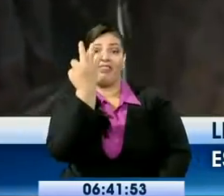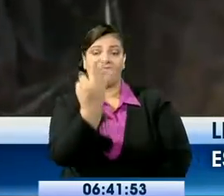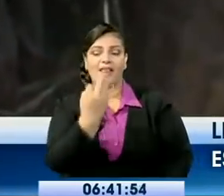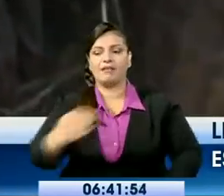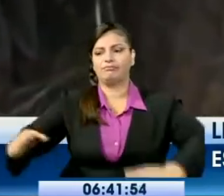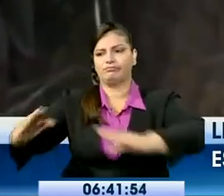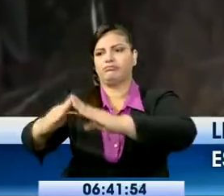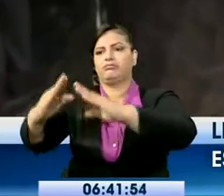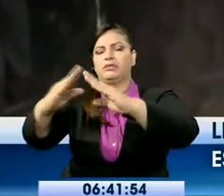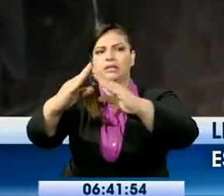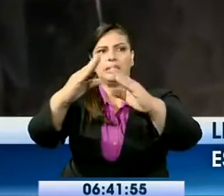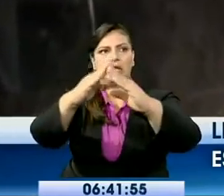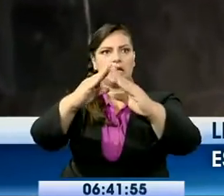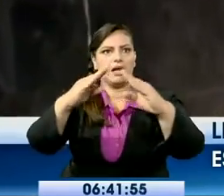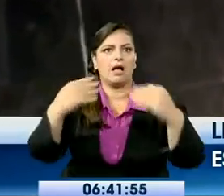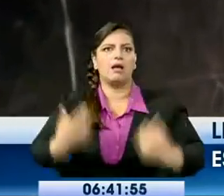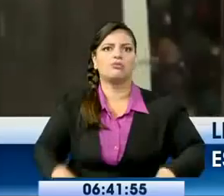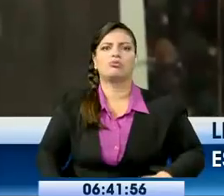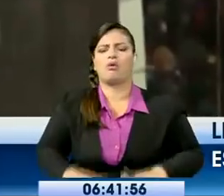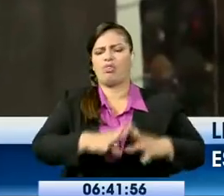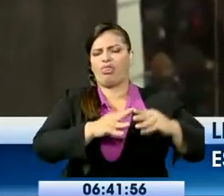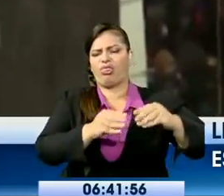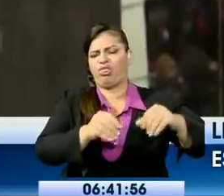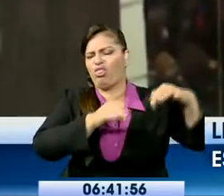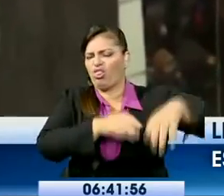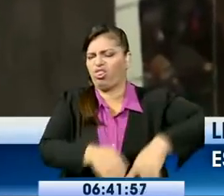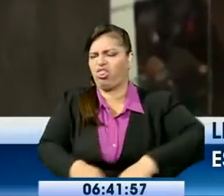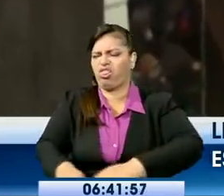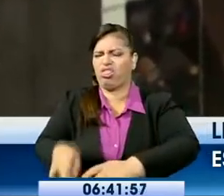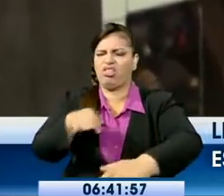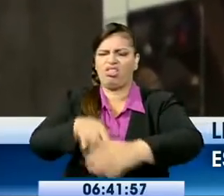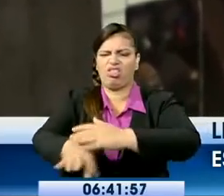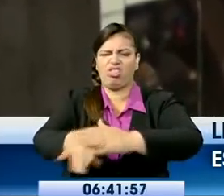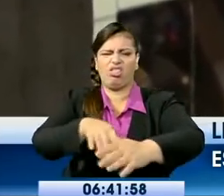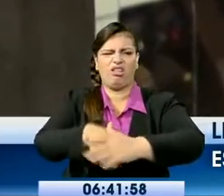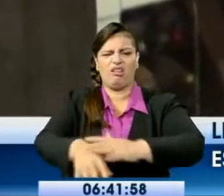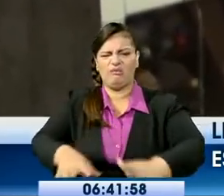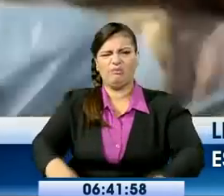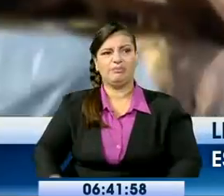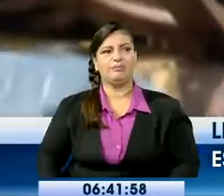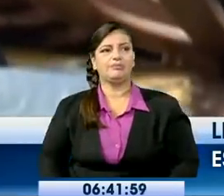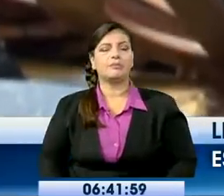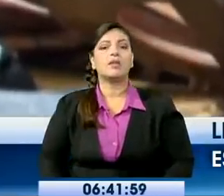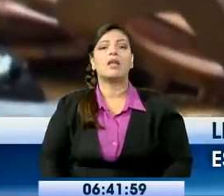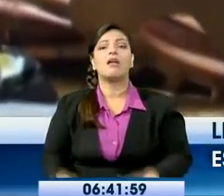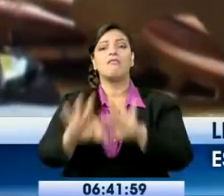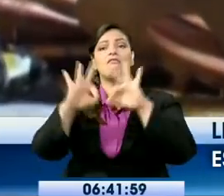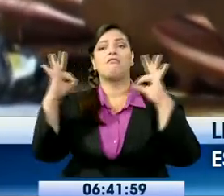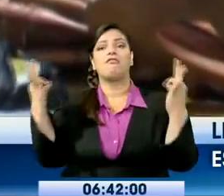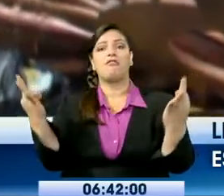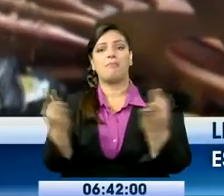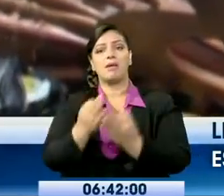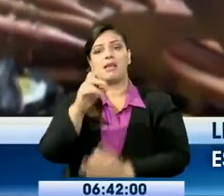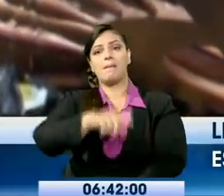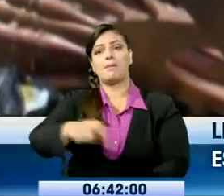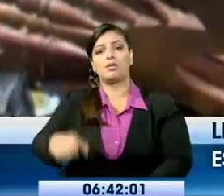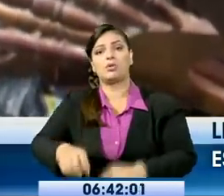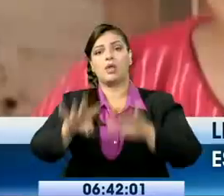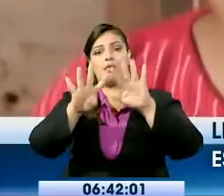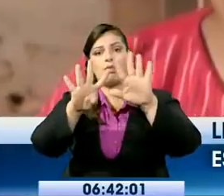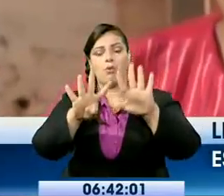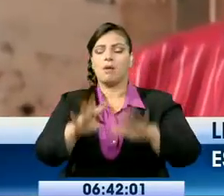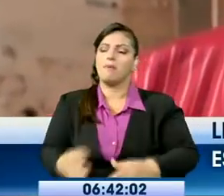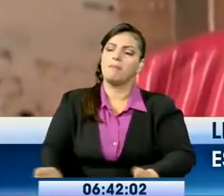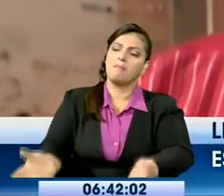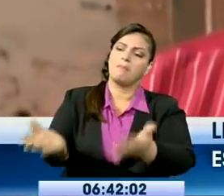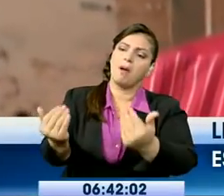las dos restantes quedaron llenas de lodo. 9 personas integrantes de 2 familias fueron evacuadas a casas acogientes.